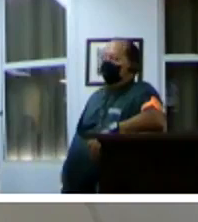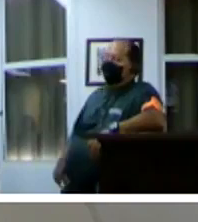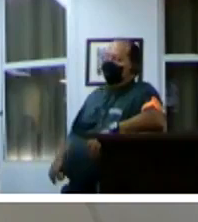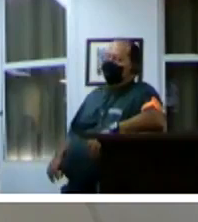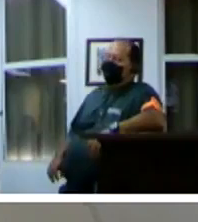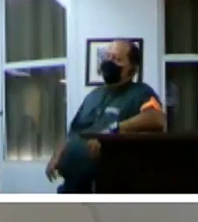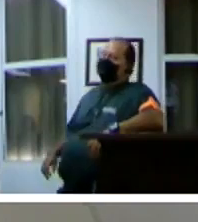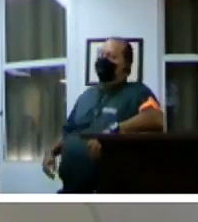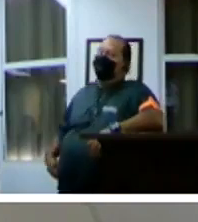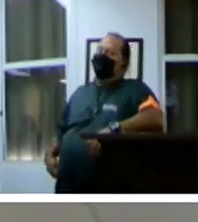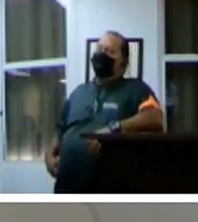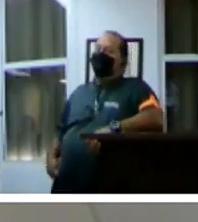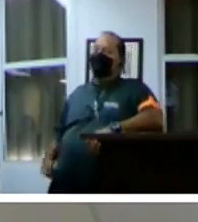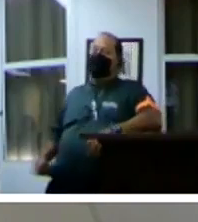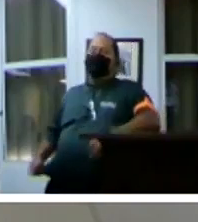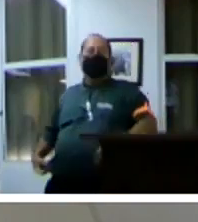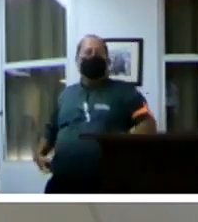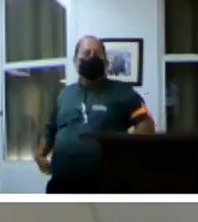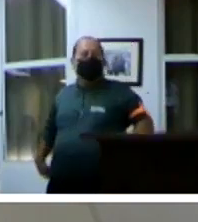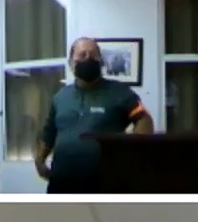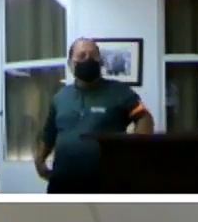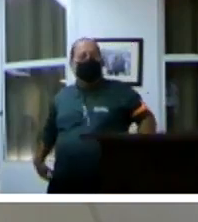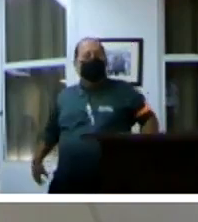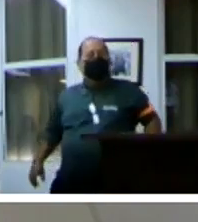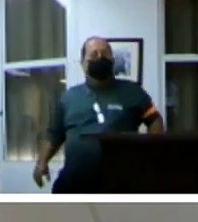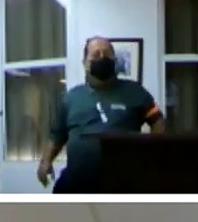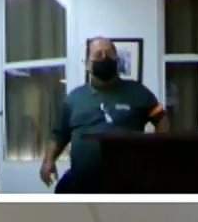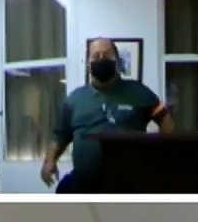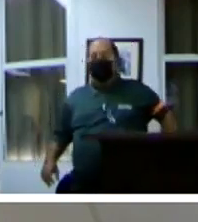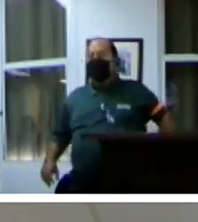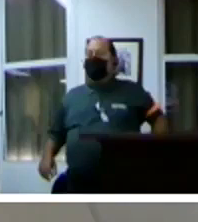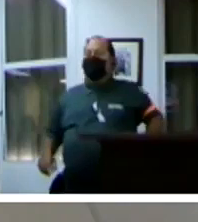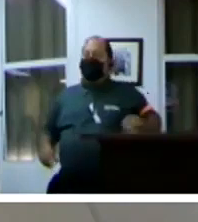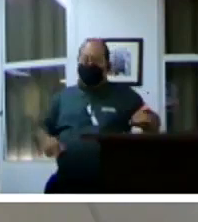servicio, y entonces empieza Luma a decir que son ustedes.